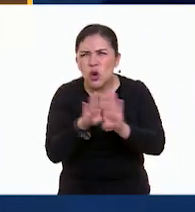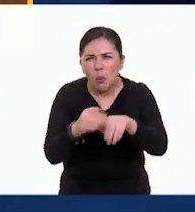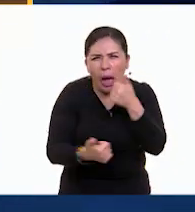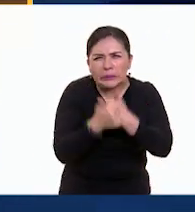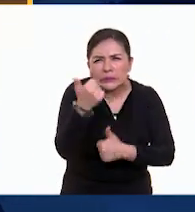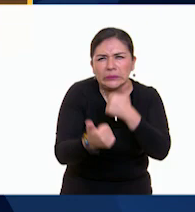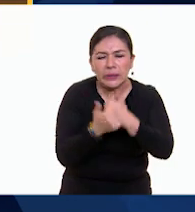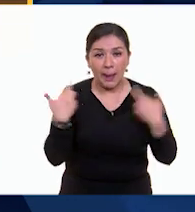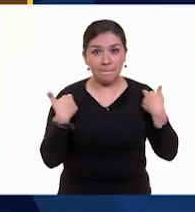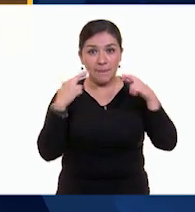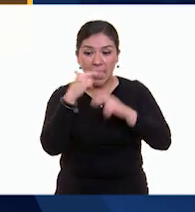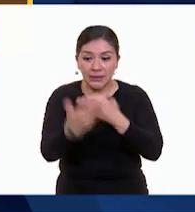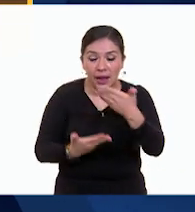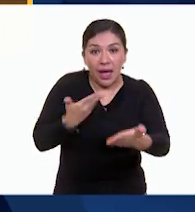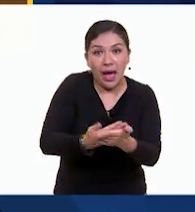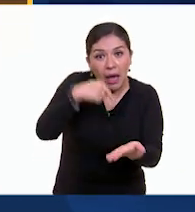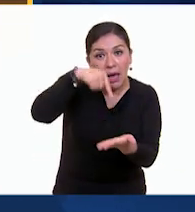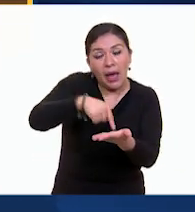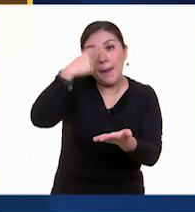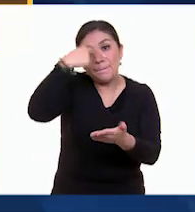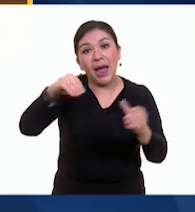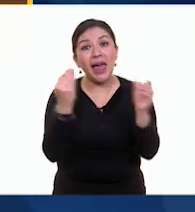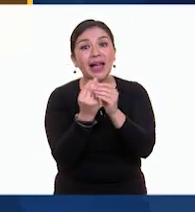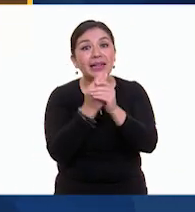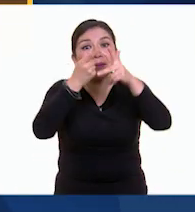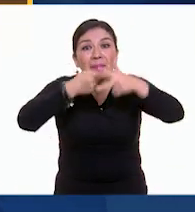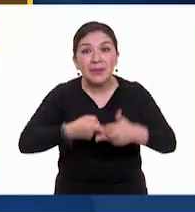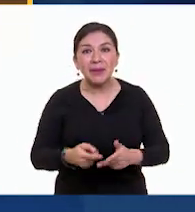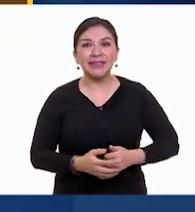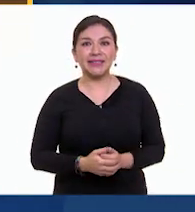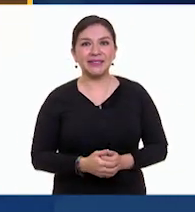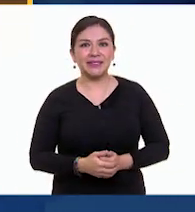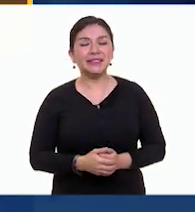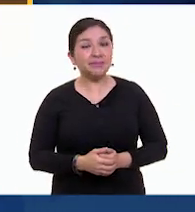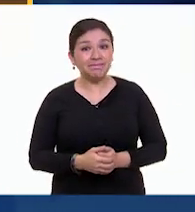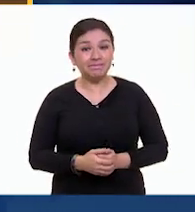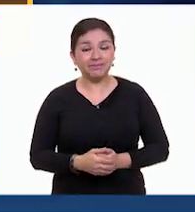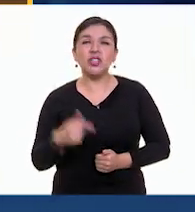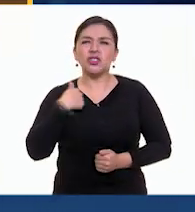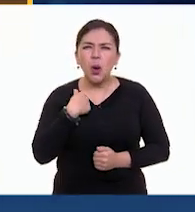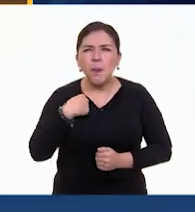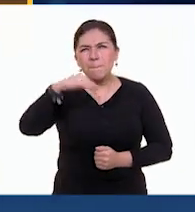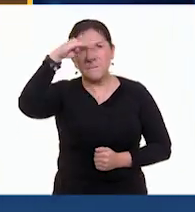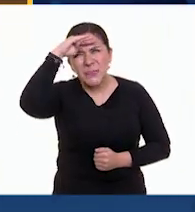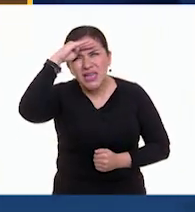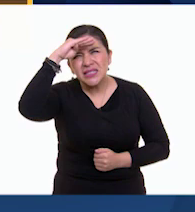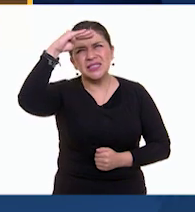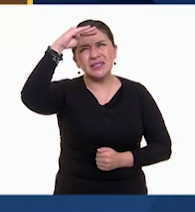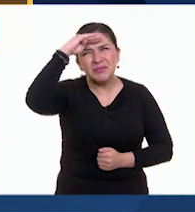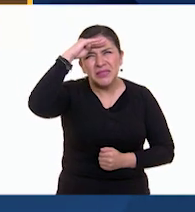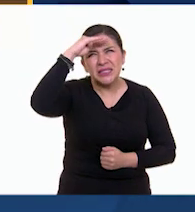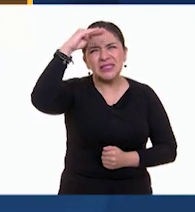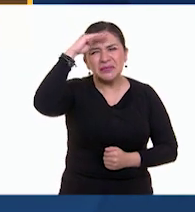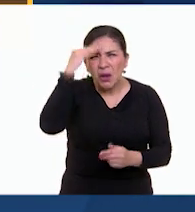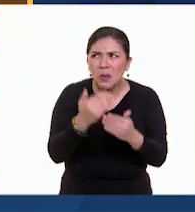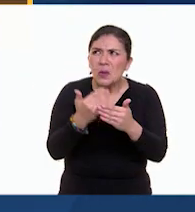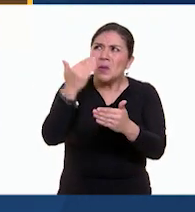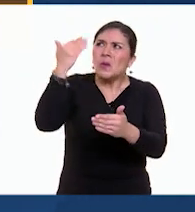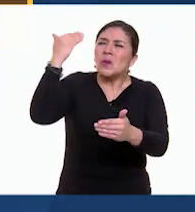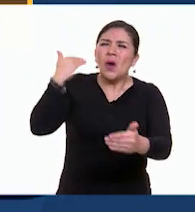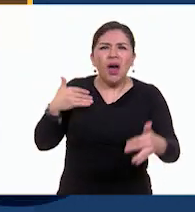que nos propuso la maestra Diana en la clase de matemáticas. Le he estado dando vueltas por